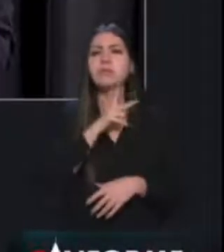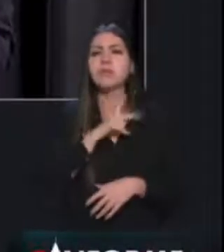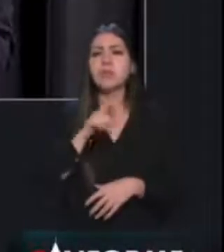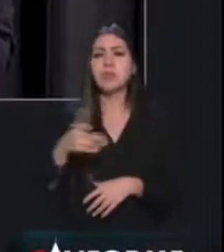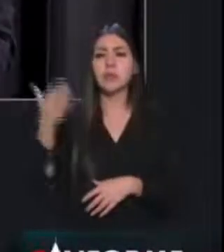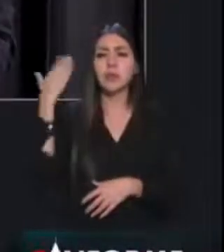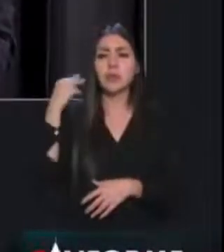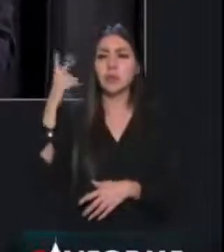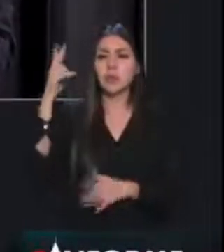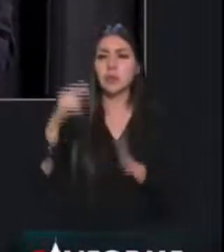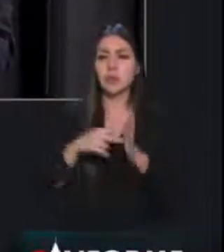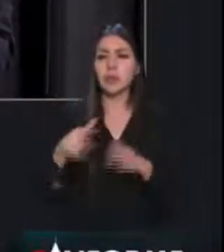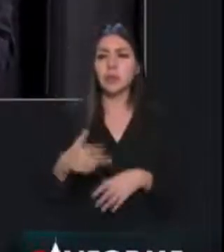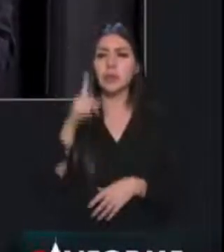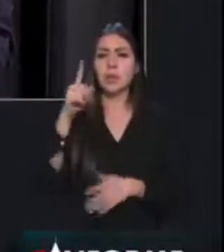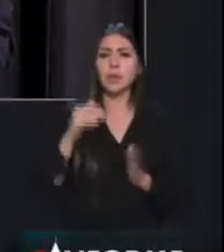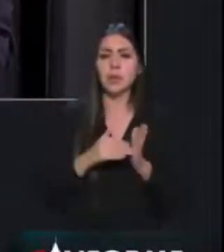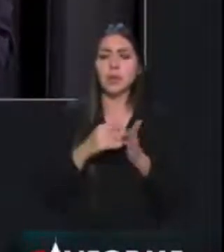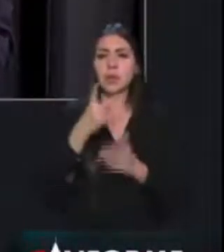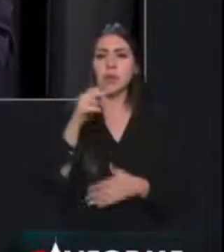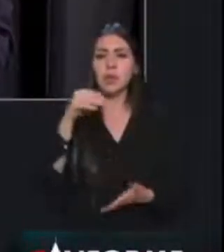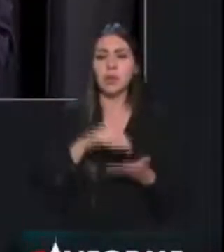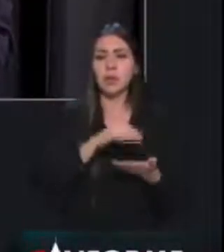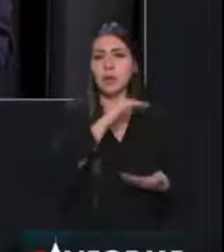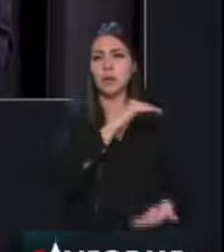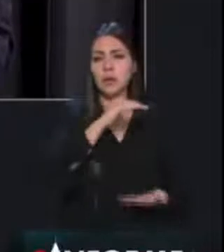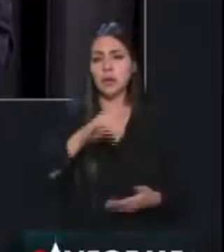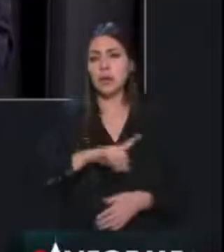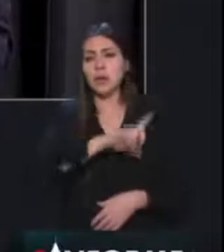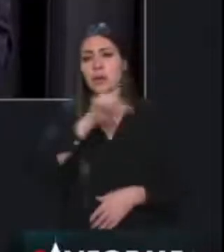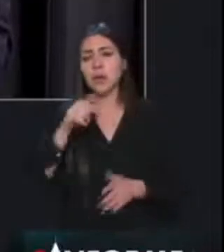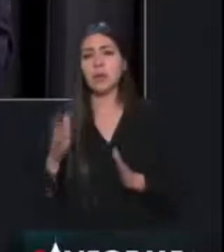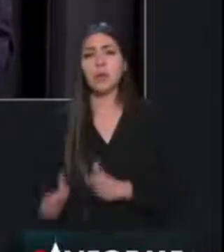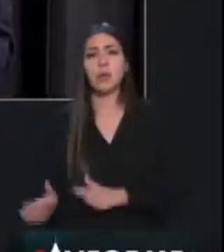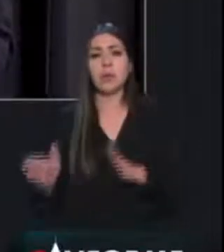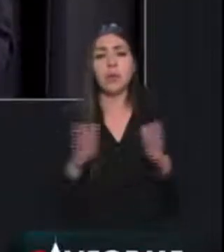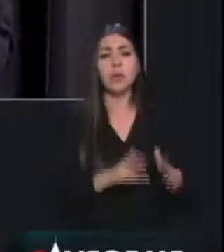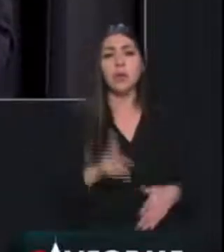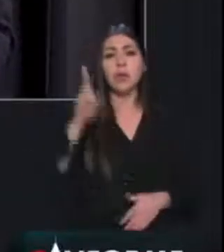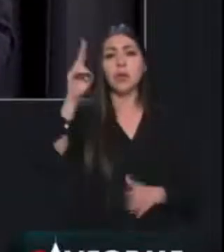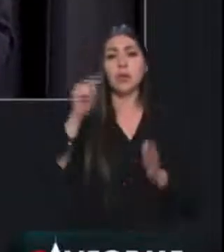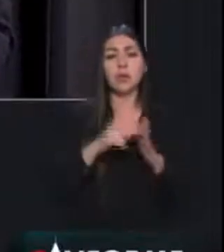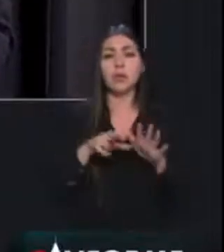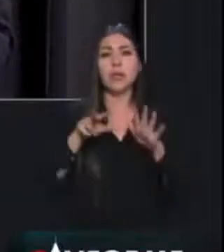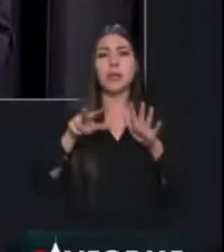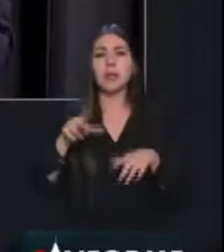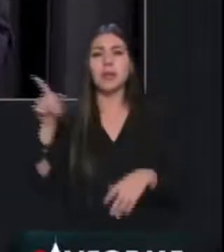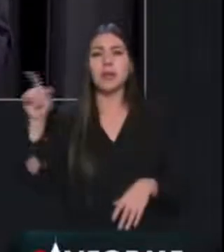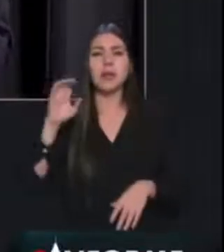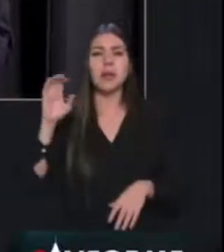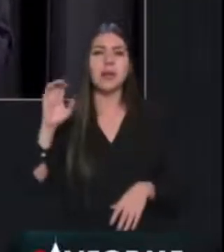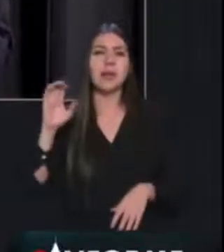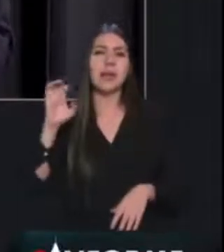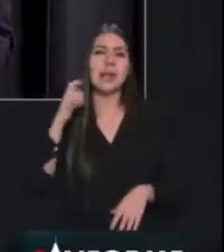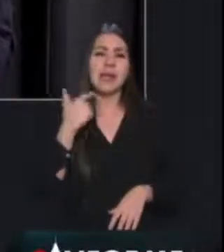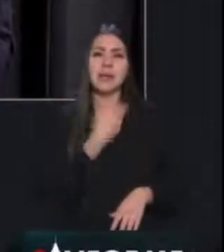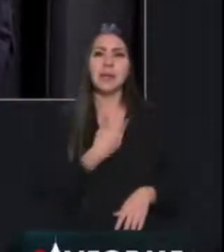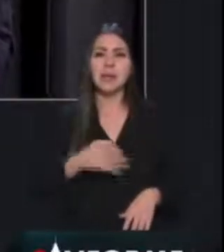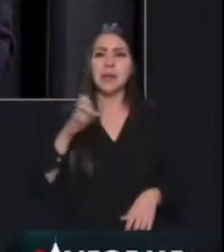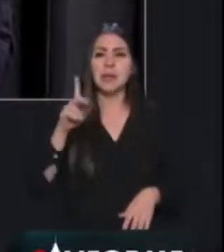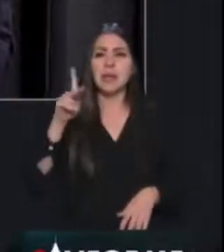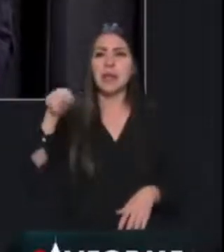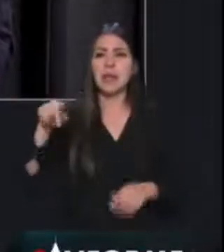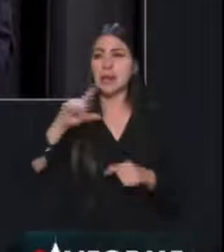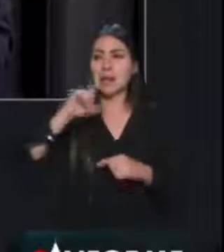refinando 1.200.000 barriles y para 2018, cuando se va Peña Nieto, estábamos refinando la mitad,